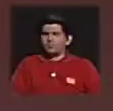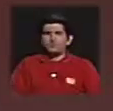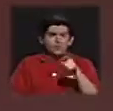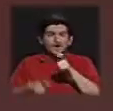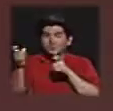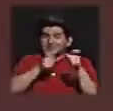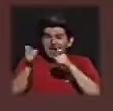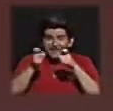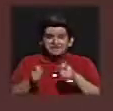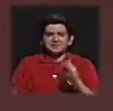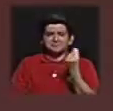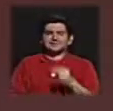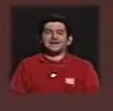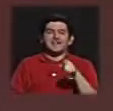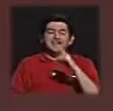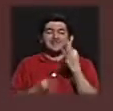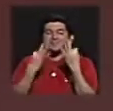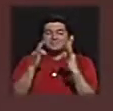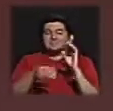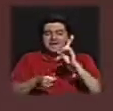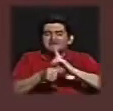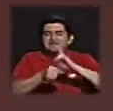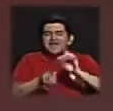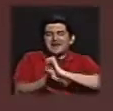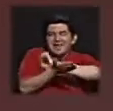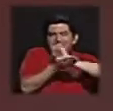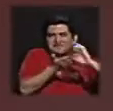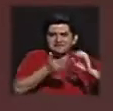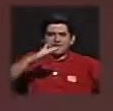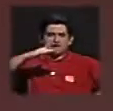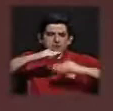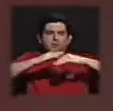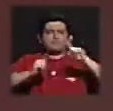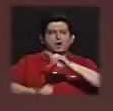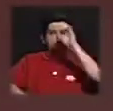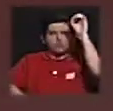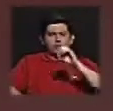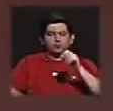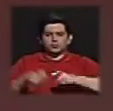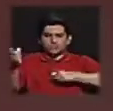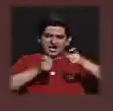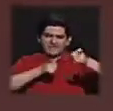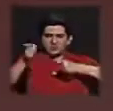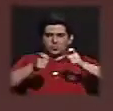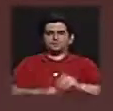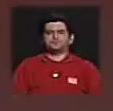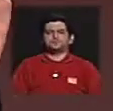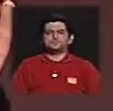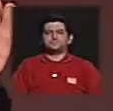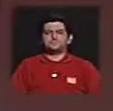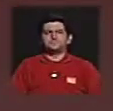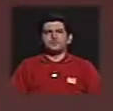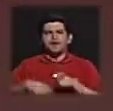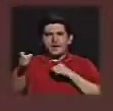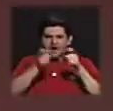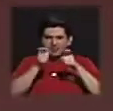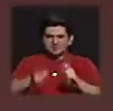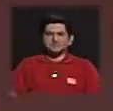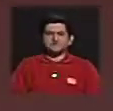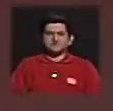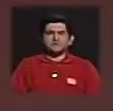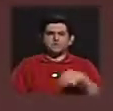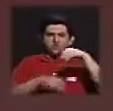fue de lo que los legisladores trataron de evitar, poniendo un tope del 1% por la administración. Administración del